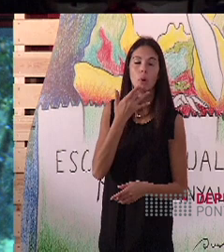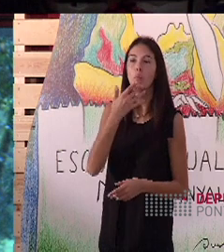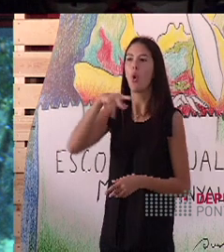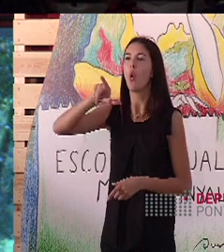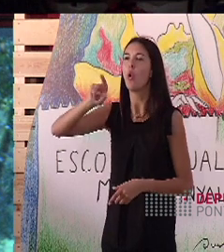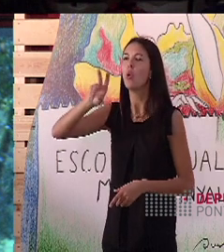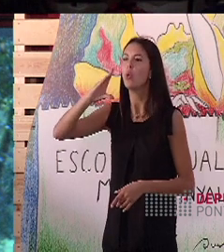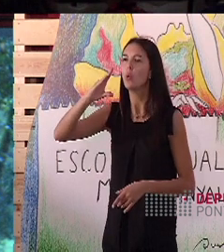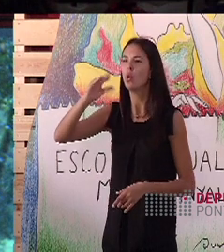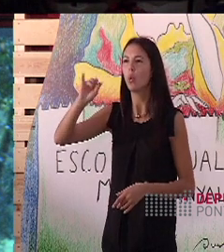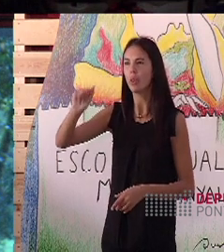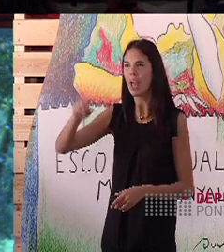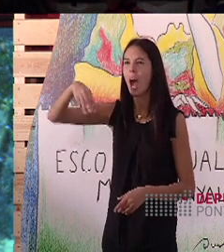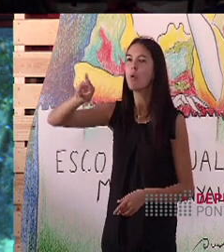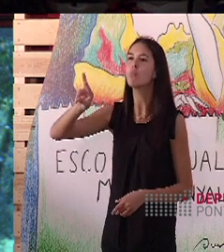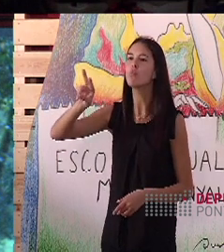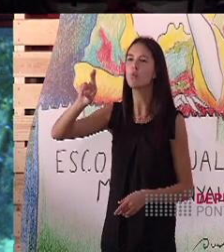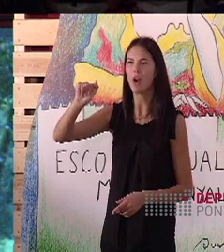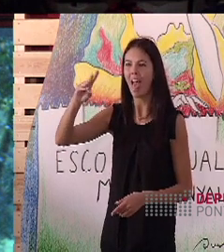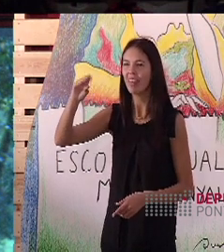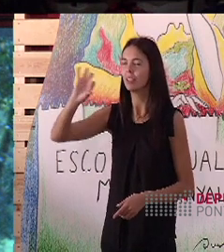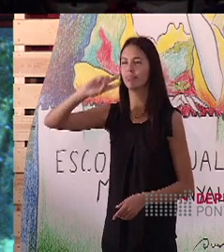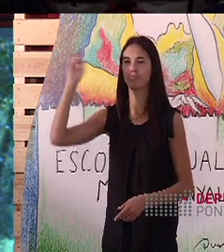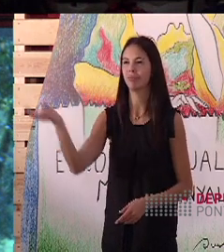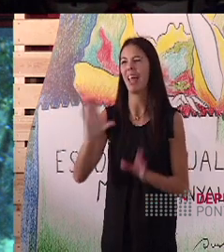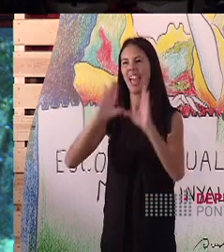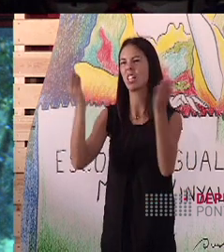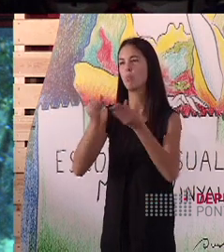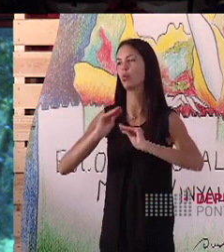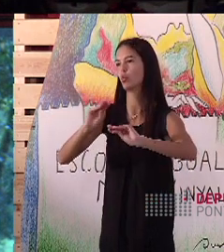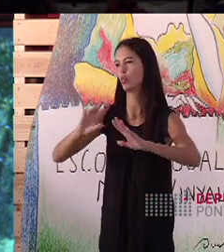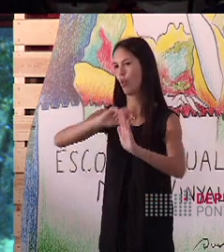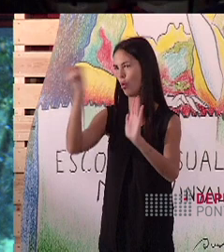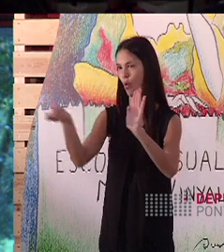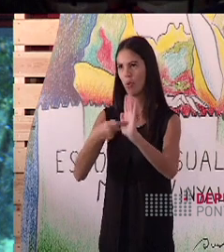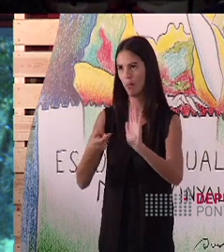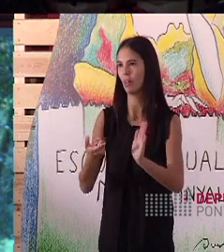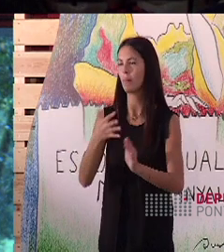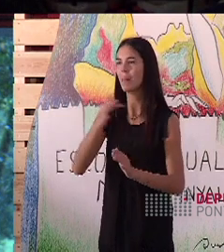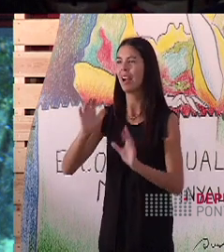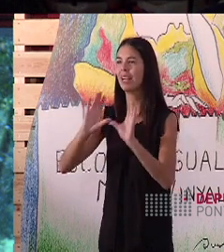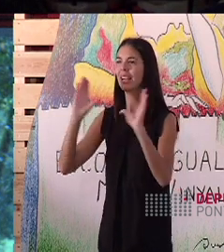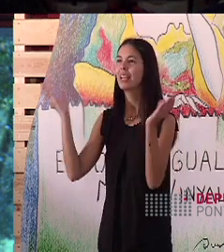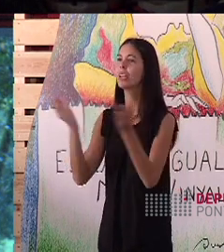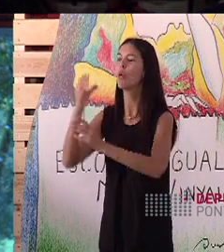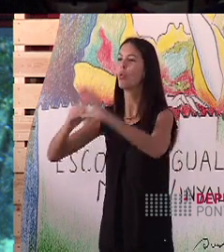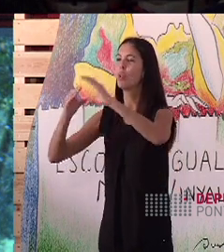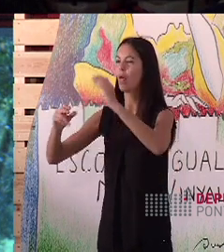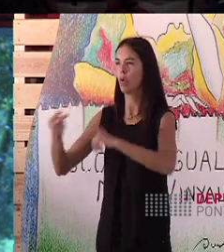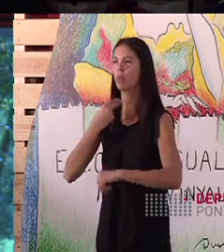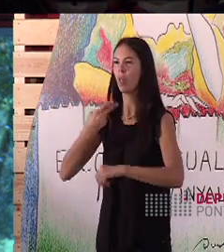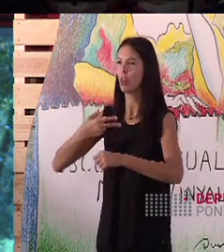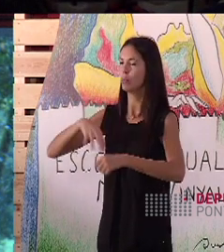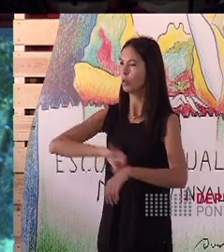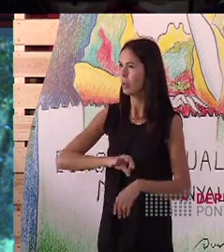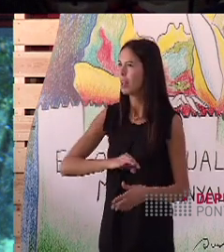Lucía Muradas e a todo o seu equipo, tamén o equipo de comunicación da Deputación de Pontevedra,